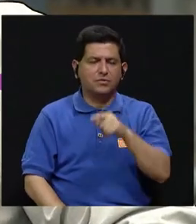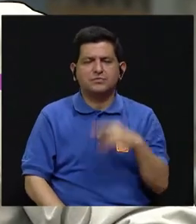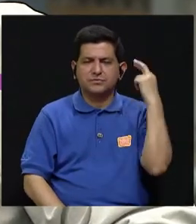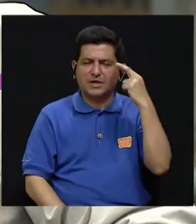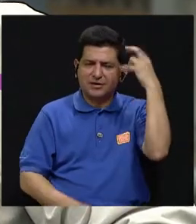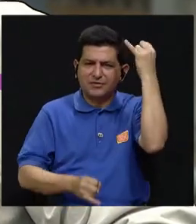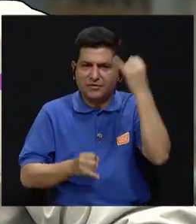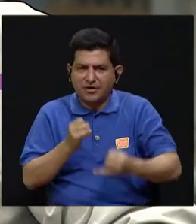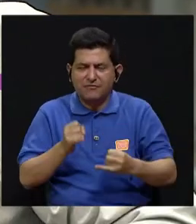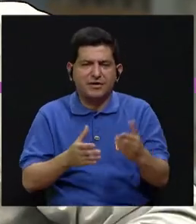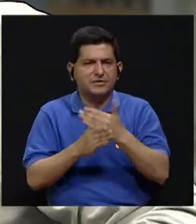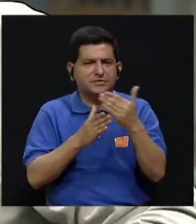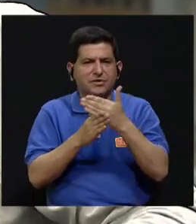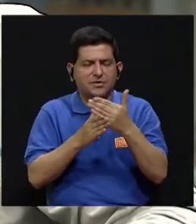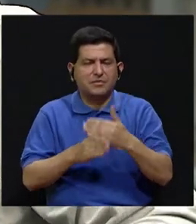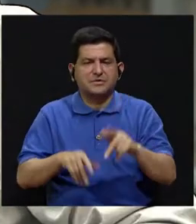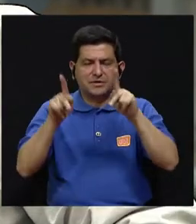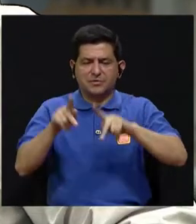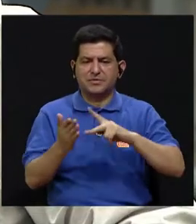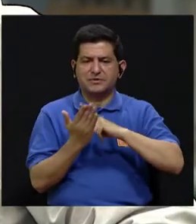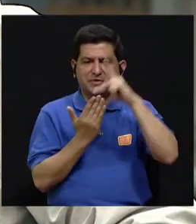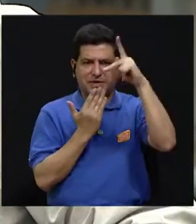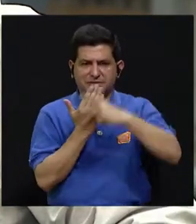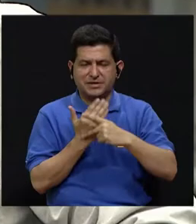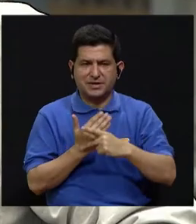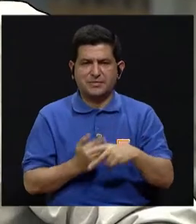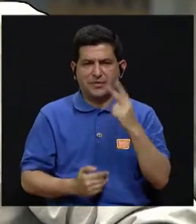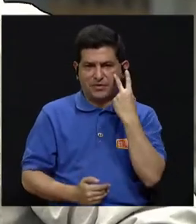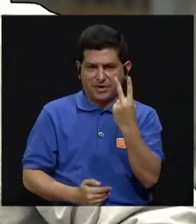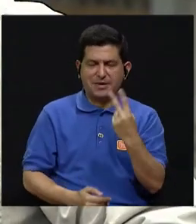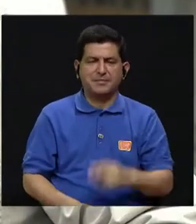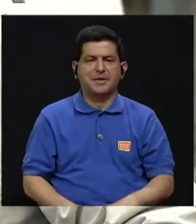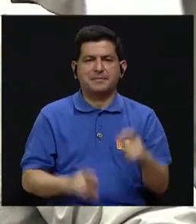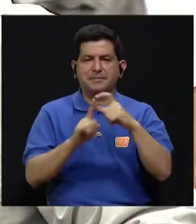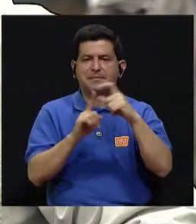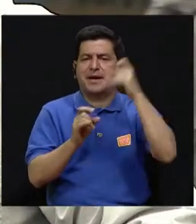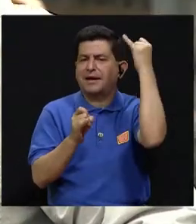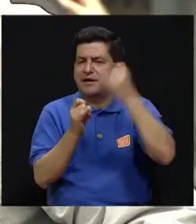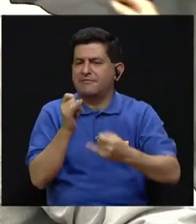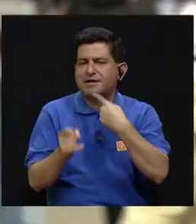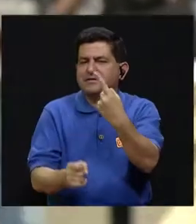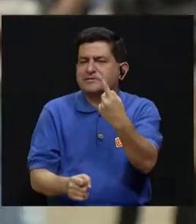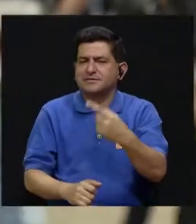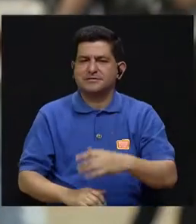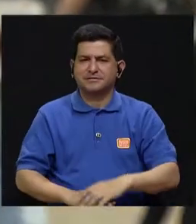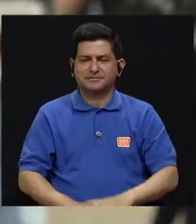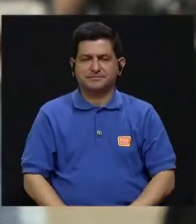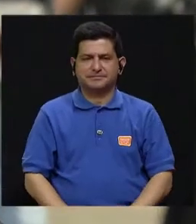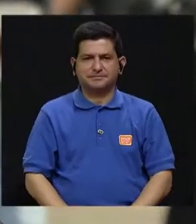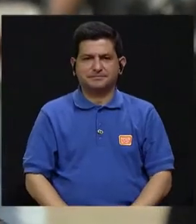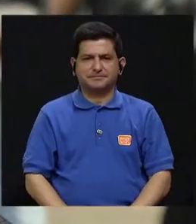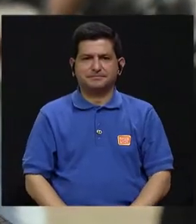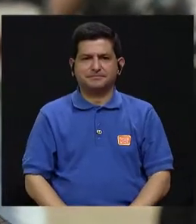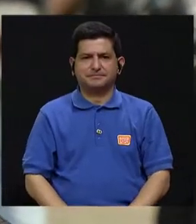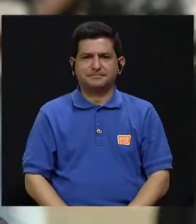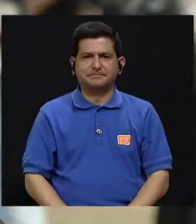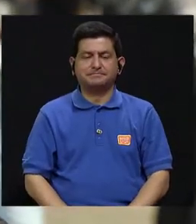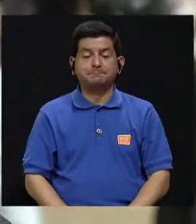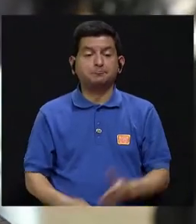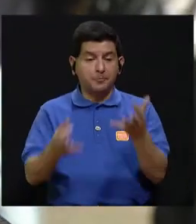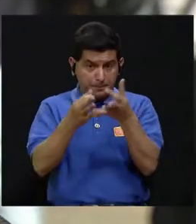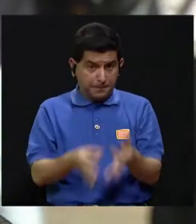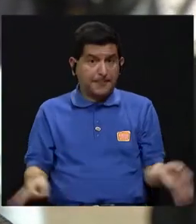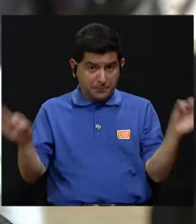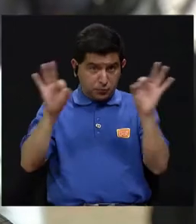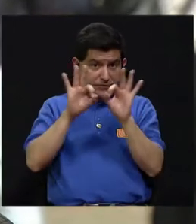darnos una reflexión final, compartir con nuestros televidentes pues algunas palabras finales. Claro, bueno, creo que